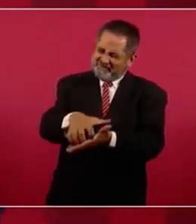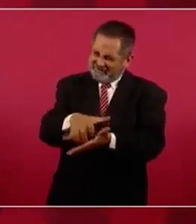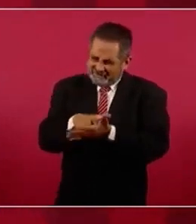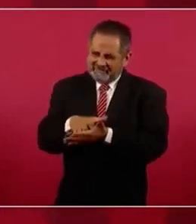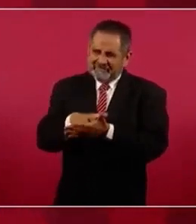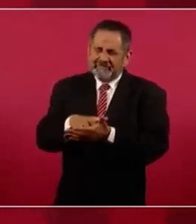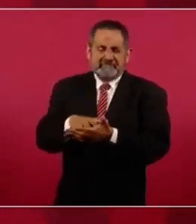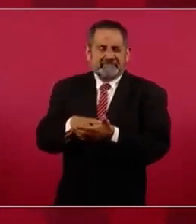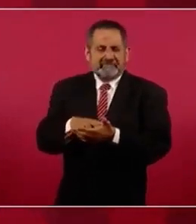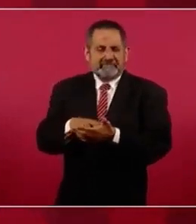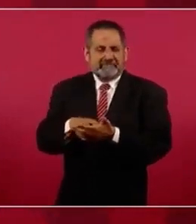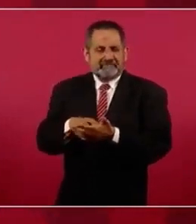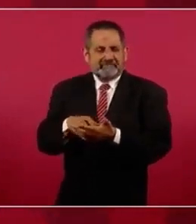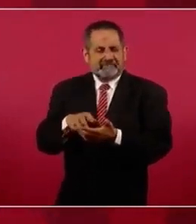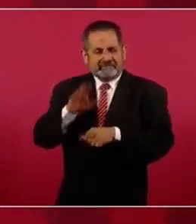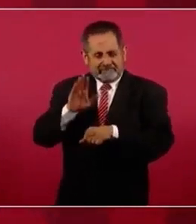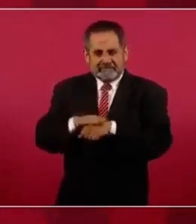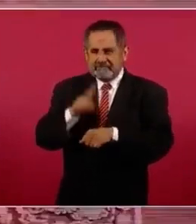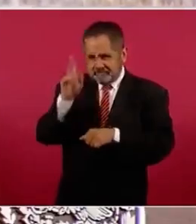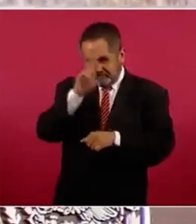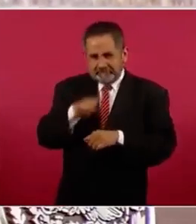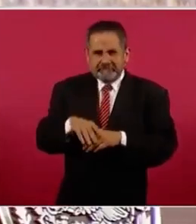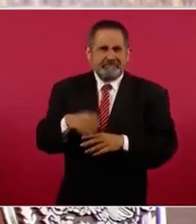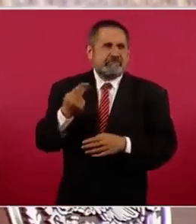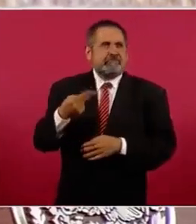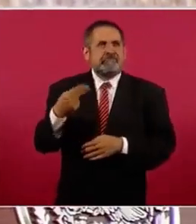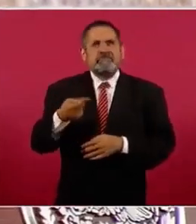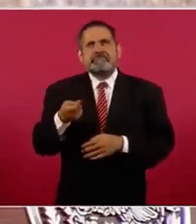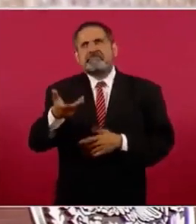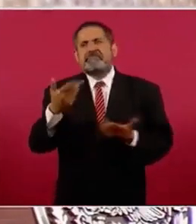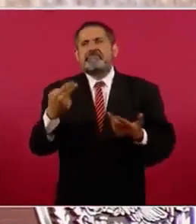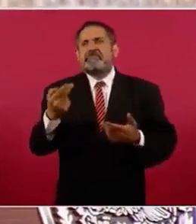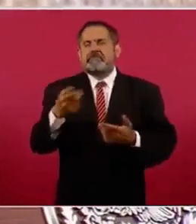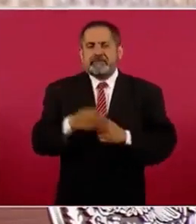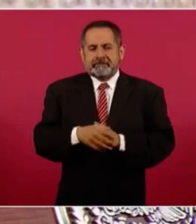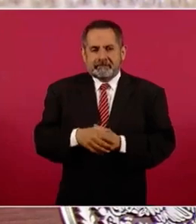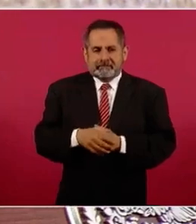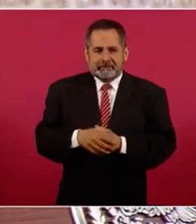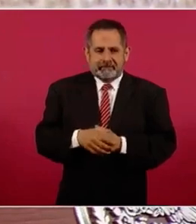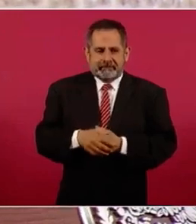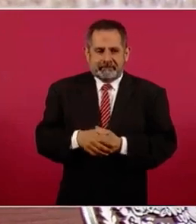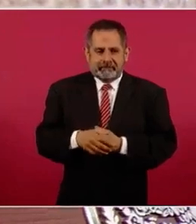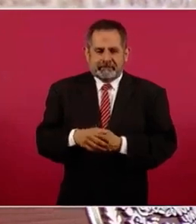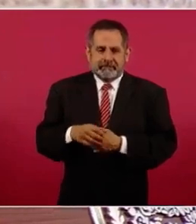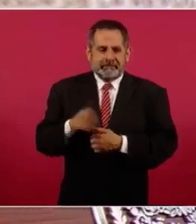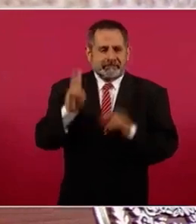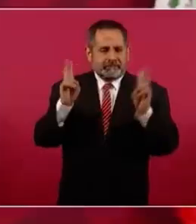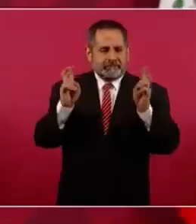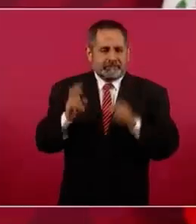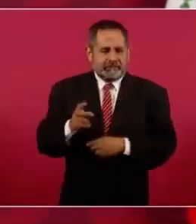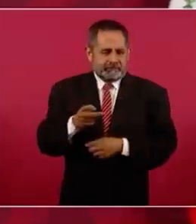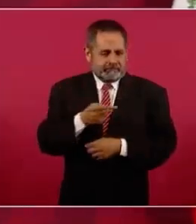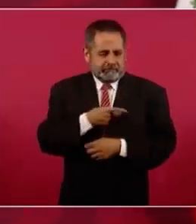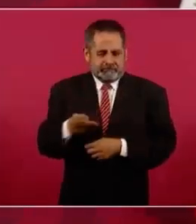que podría llamarse pobreza franciscana.